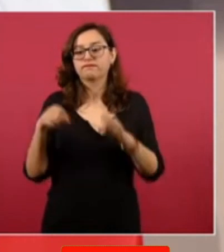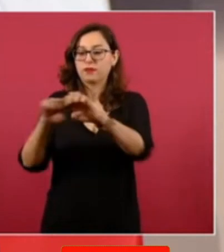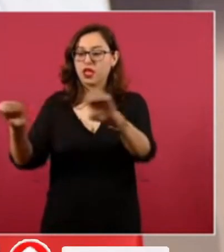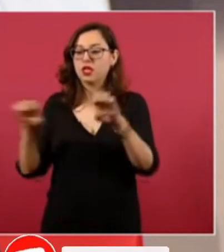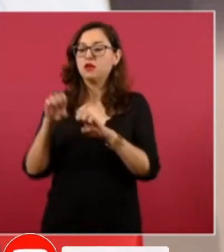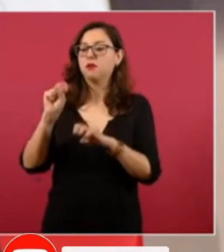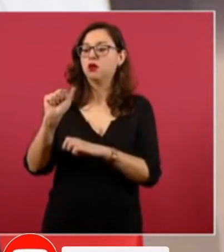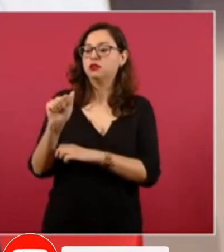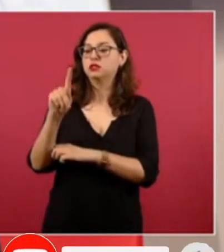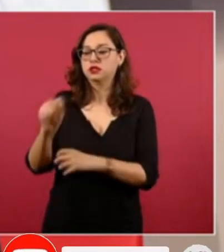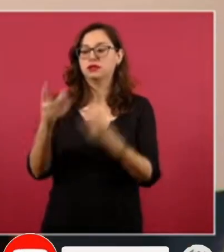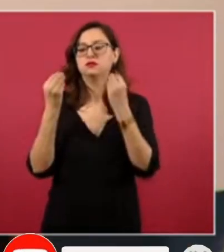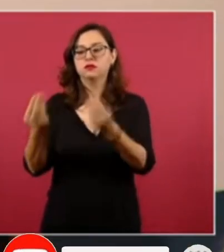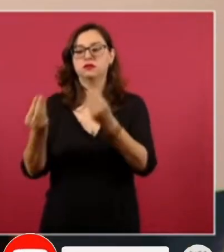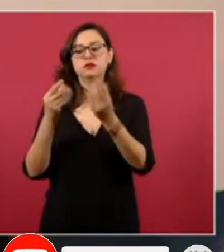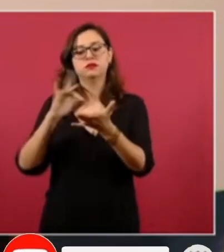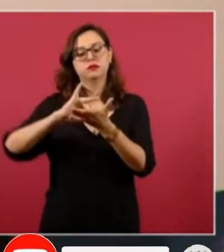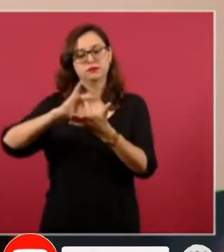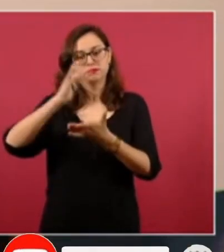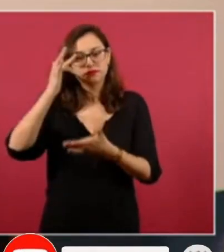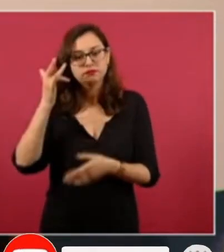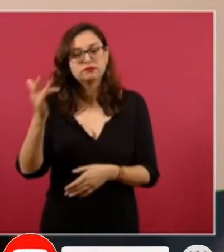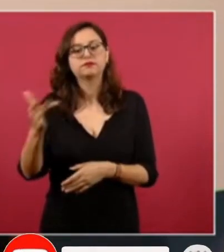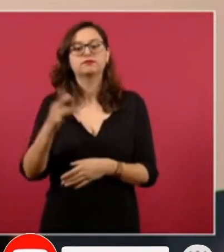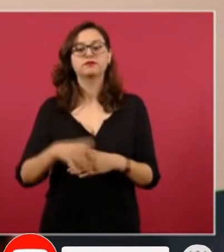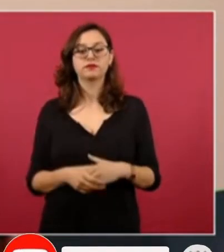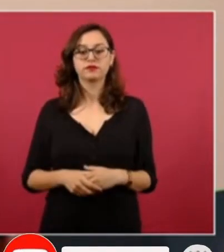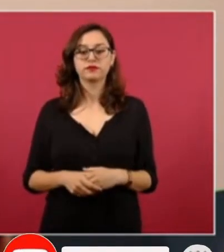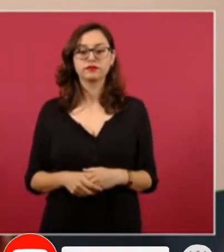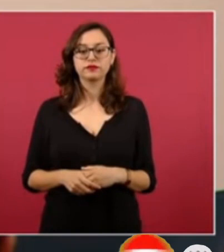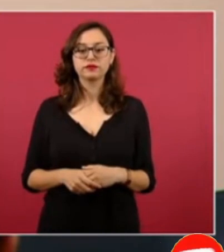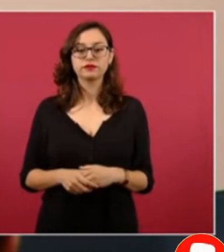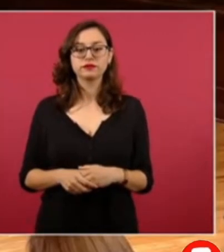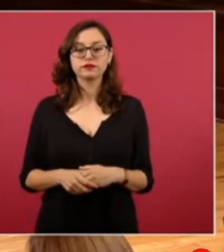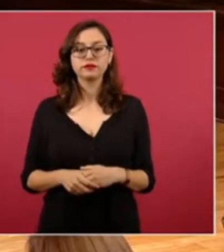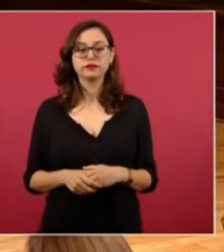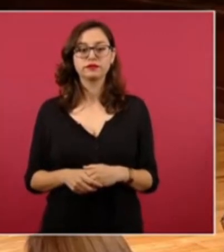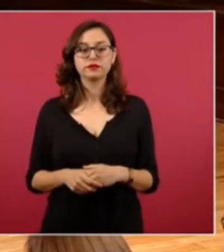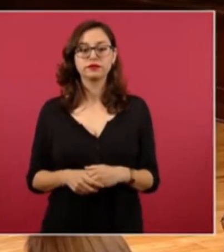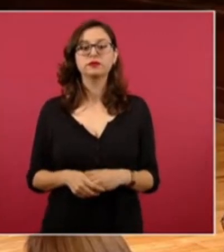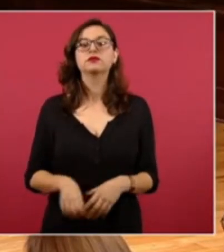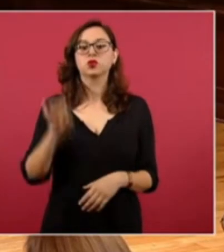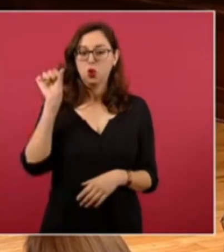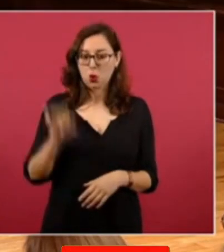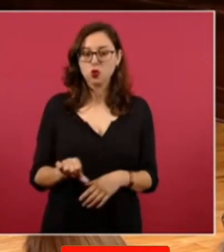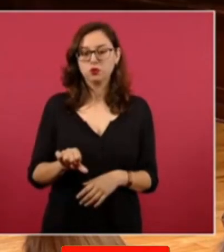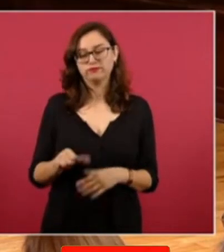del SAT. De manera muy especial, si les parece, vamos a ofrecerle un